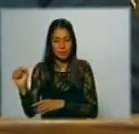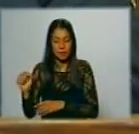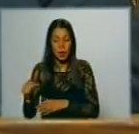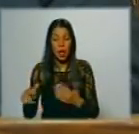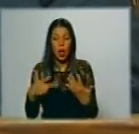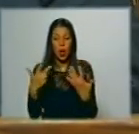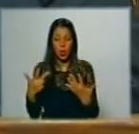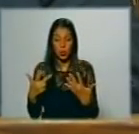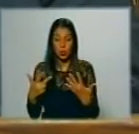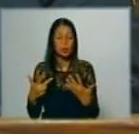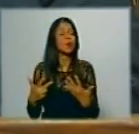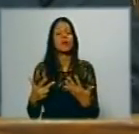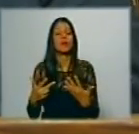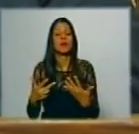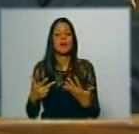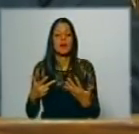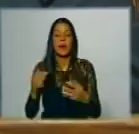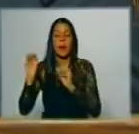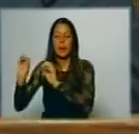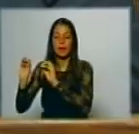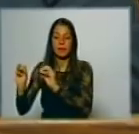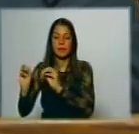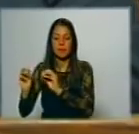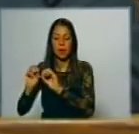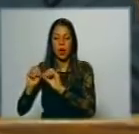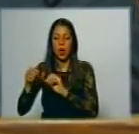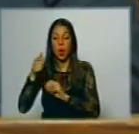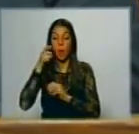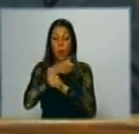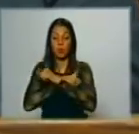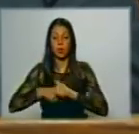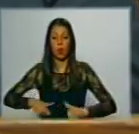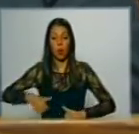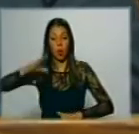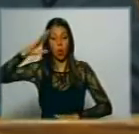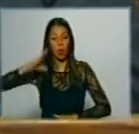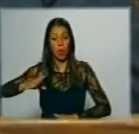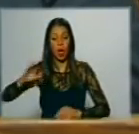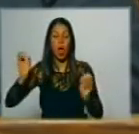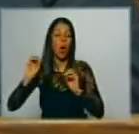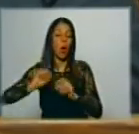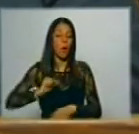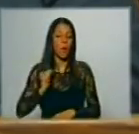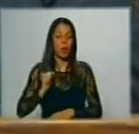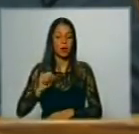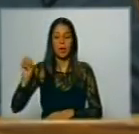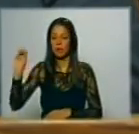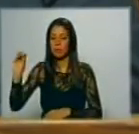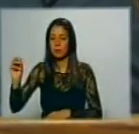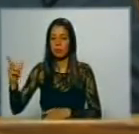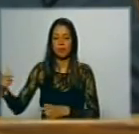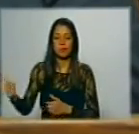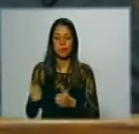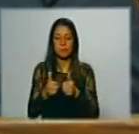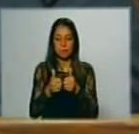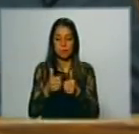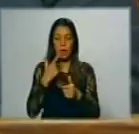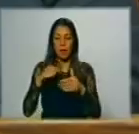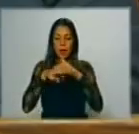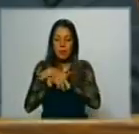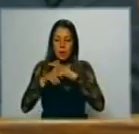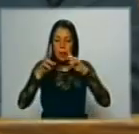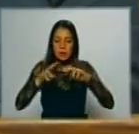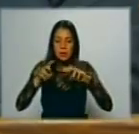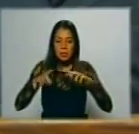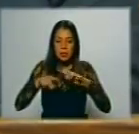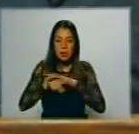8. Requerir el auxilio de la fuerza pública cuando lo considere necesario para la ejecución y